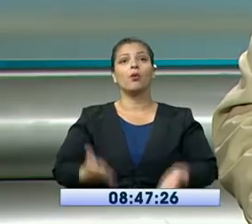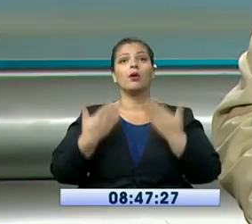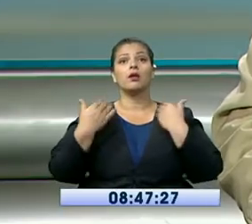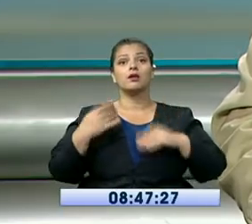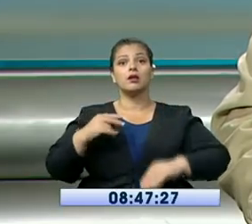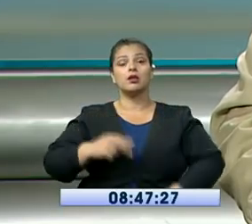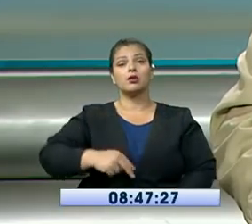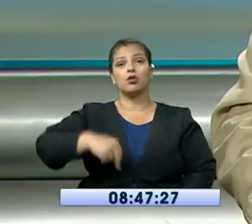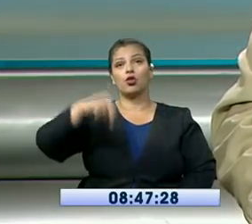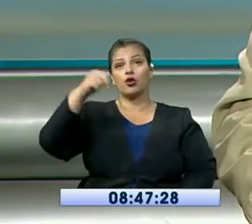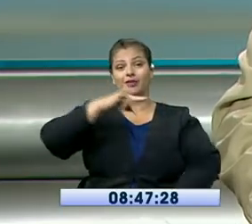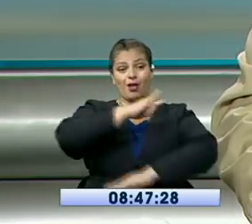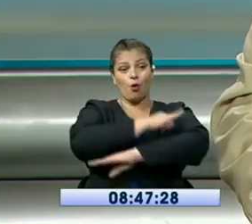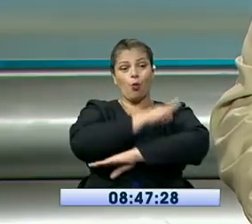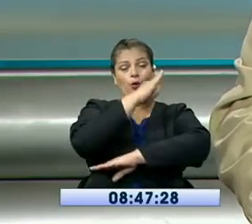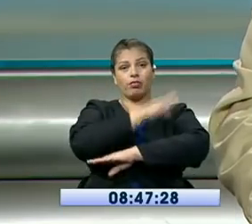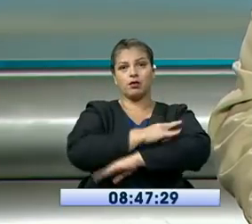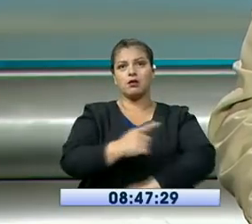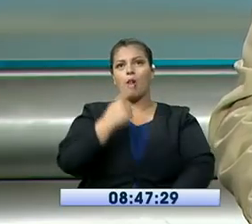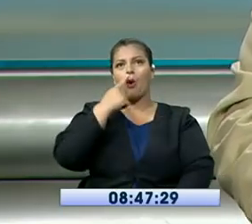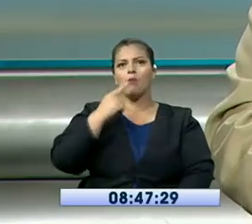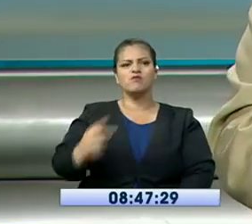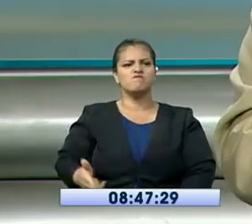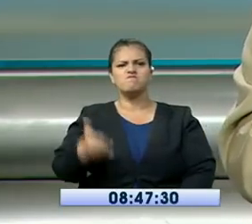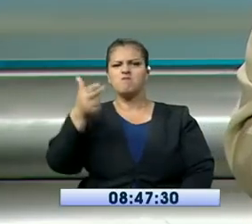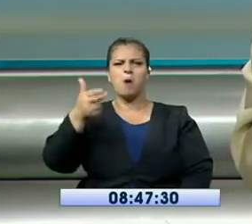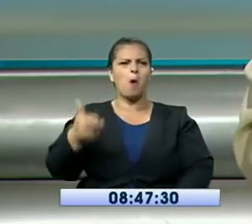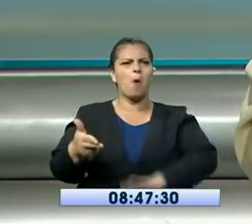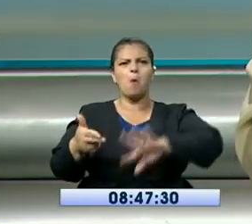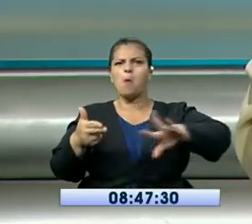guayaquil gracias a unos buenos detalles